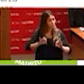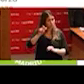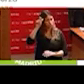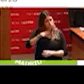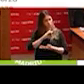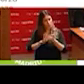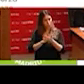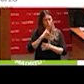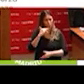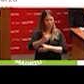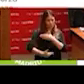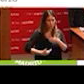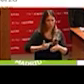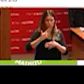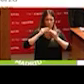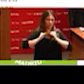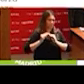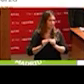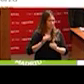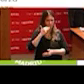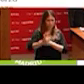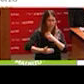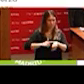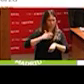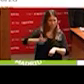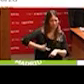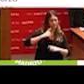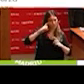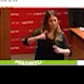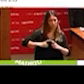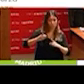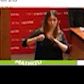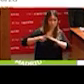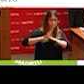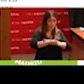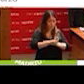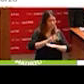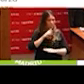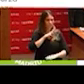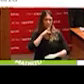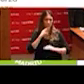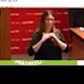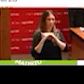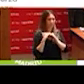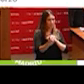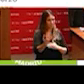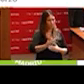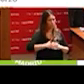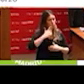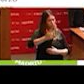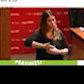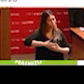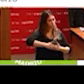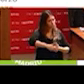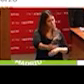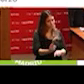cuando se trata de un proceso tan elaborado y que requiere tantos esfuerzos nos parece importante conseguir esa estabilidad y ese mantenimiento en